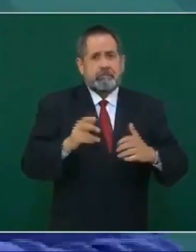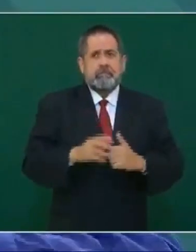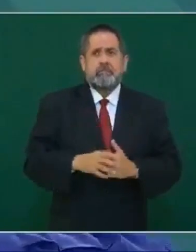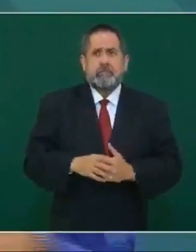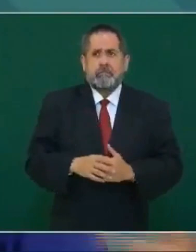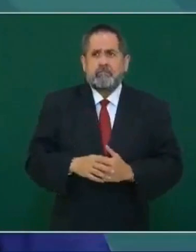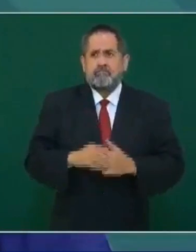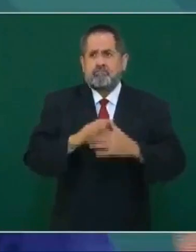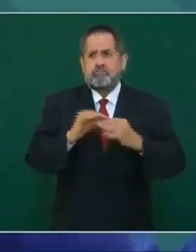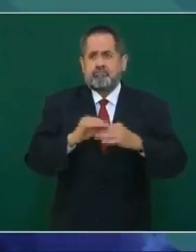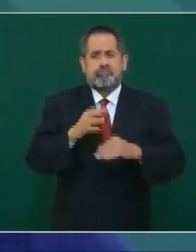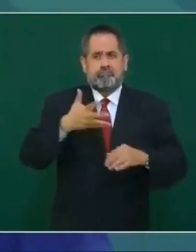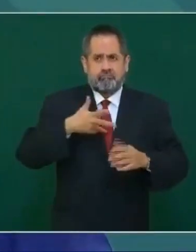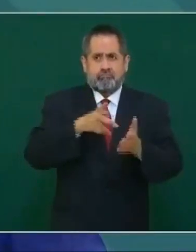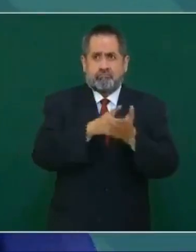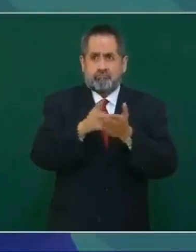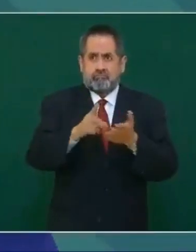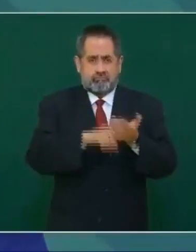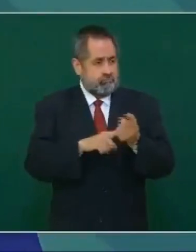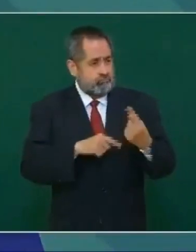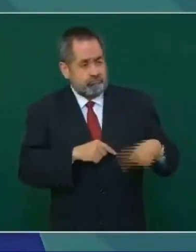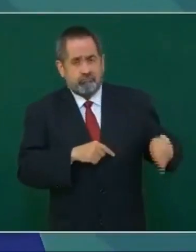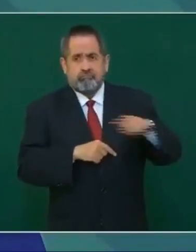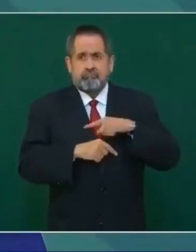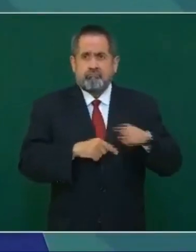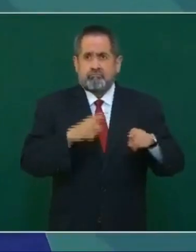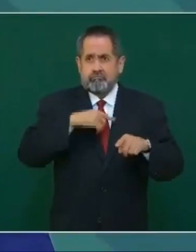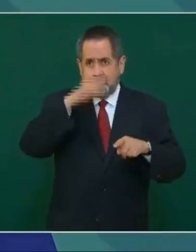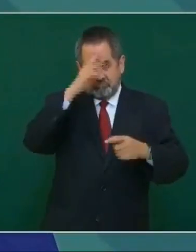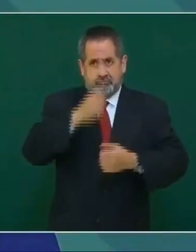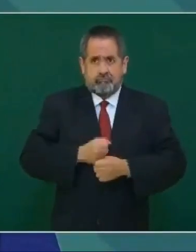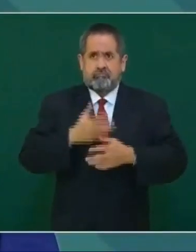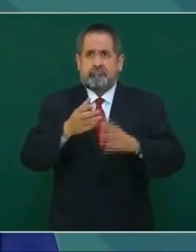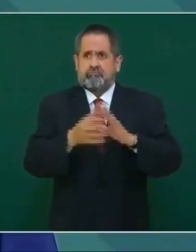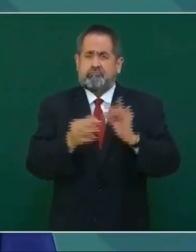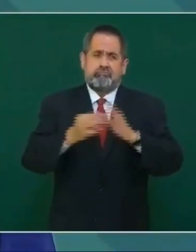desde luego que tienen todo el derecho de expresarse, de